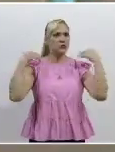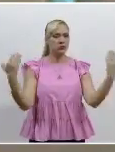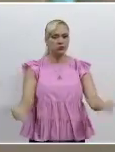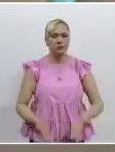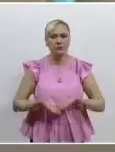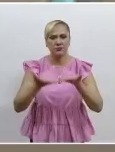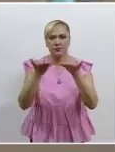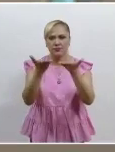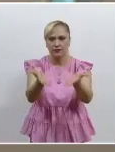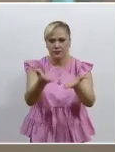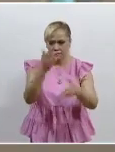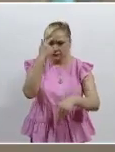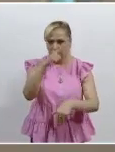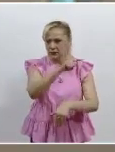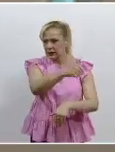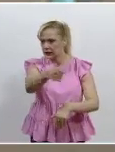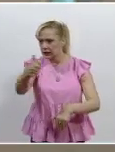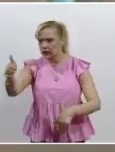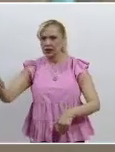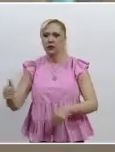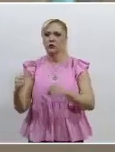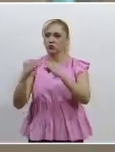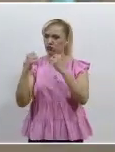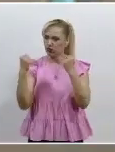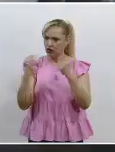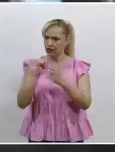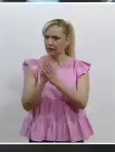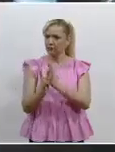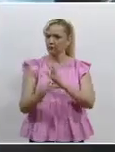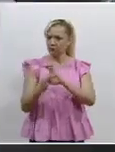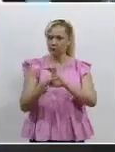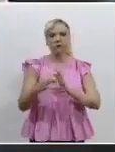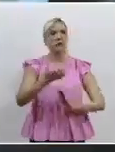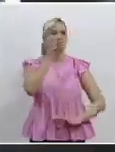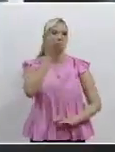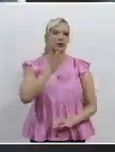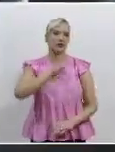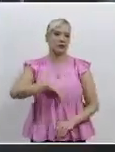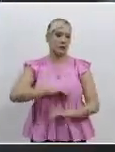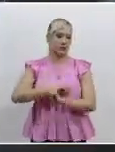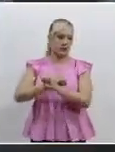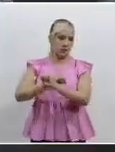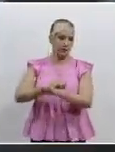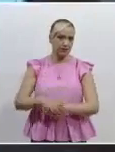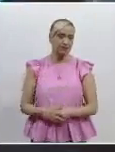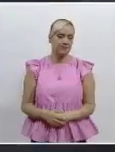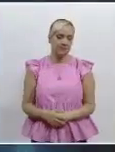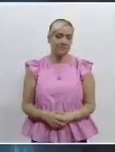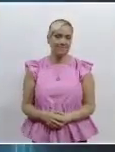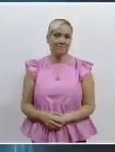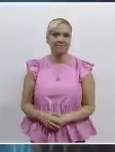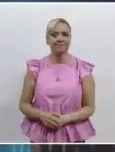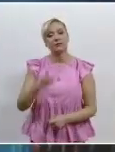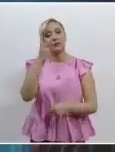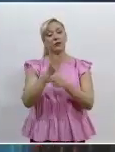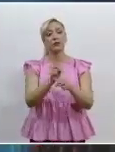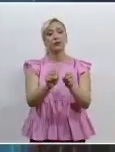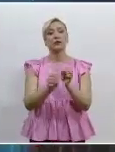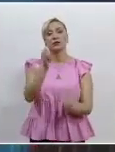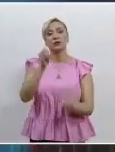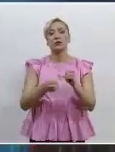precisamente para evitar malas prácticas. Y la segunda sala de la Corte estableció como criterio que la